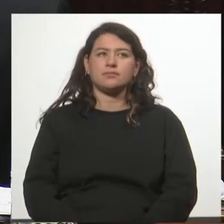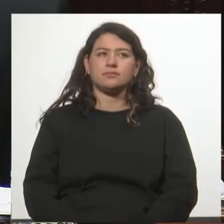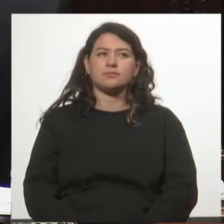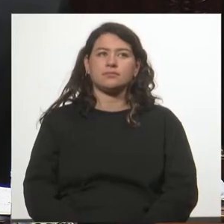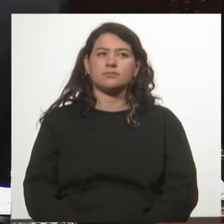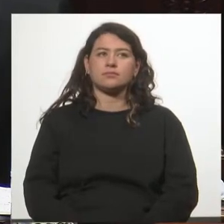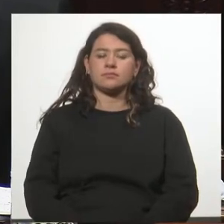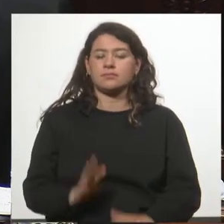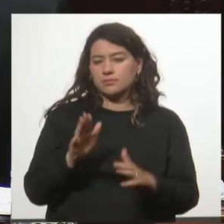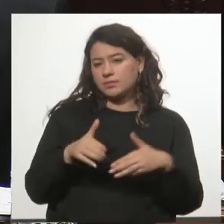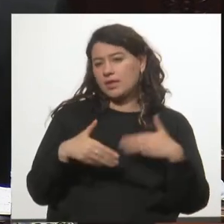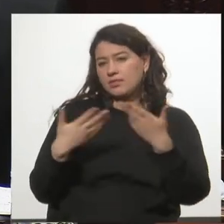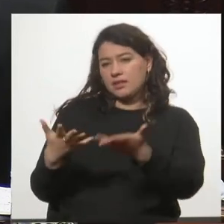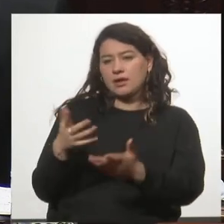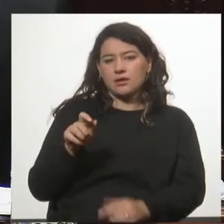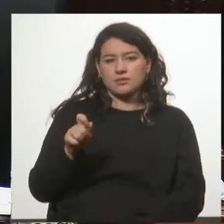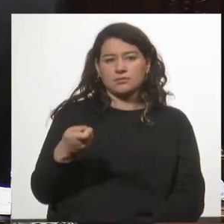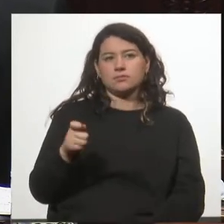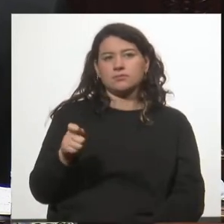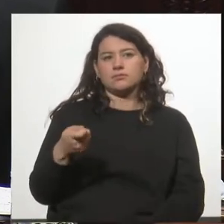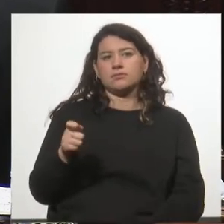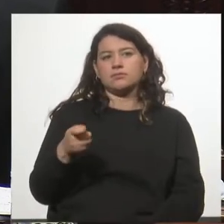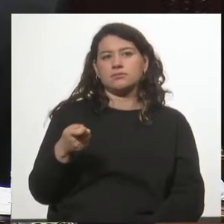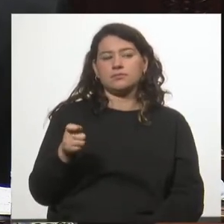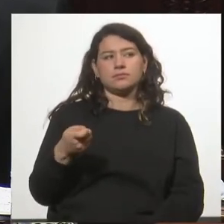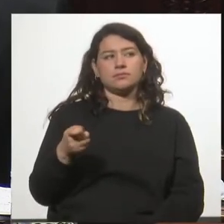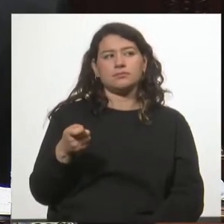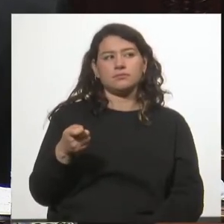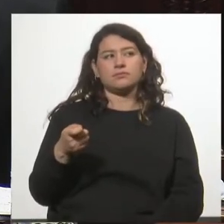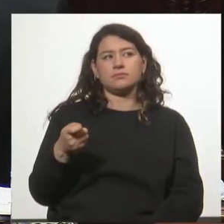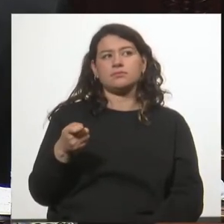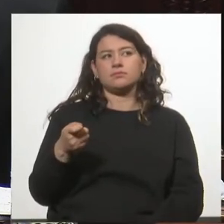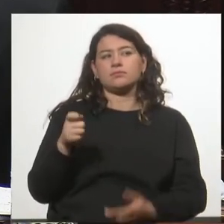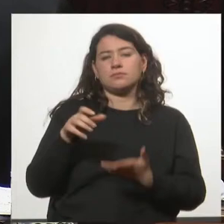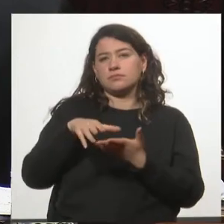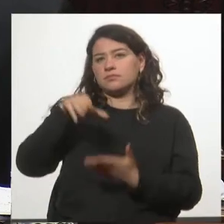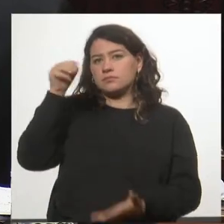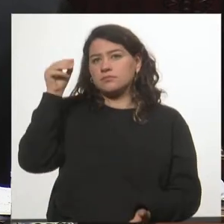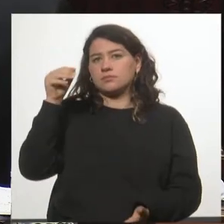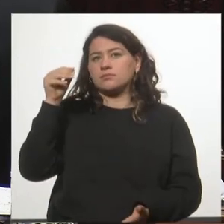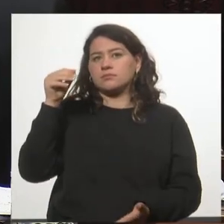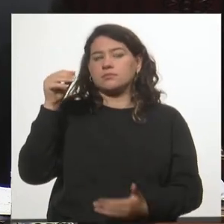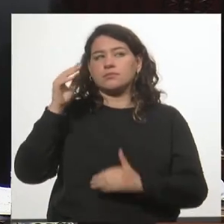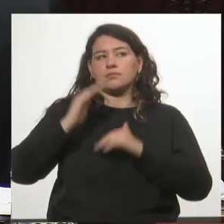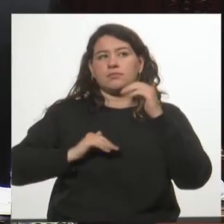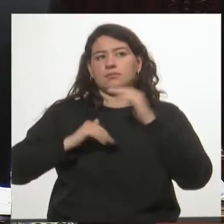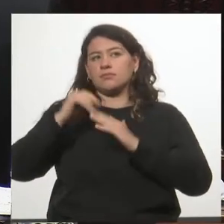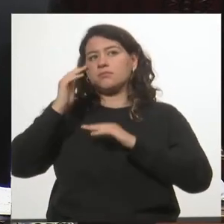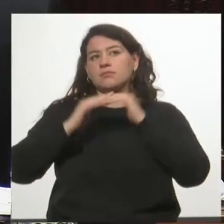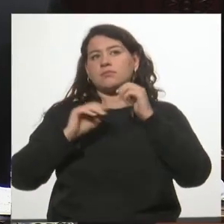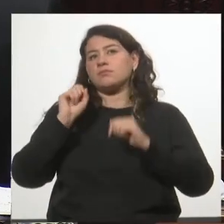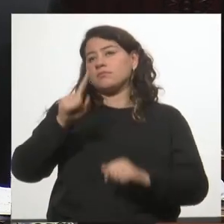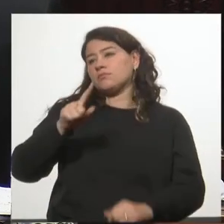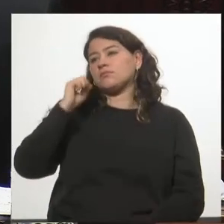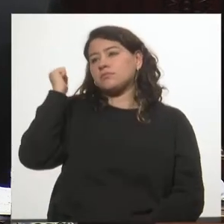y entrega de las llaves ante él para su obra soñada